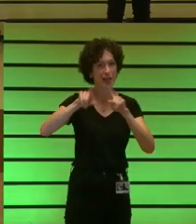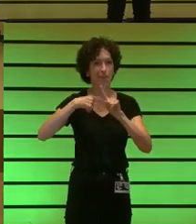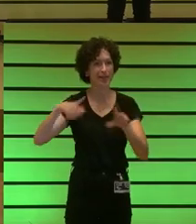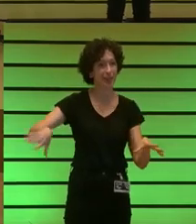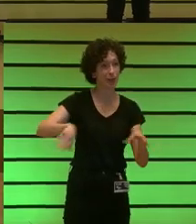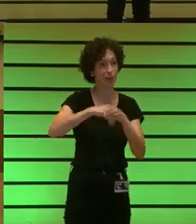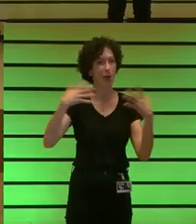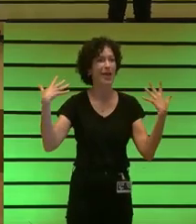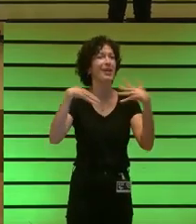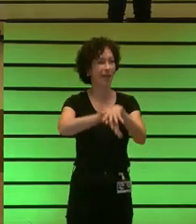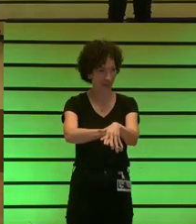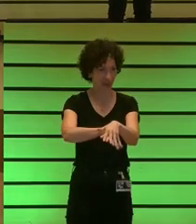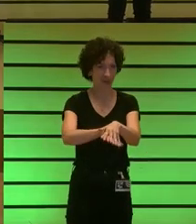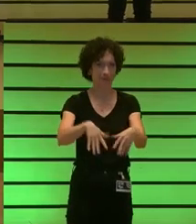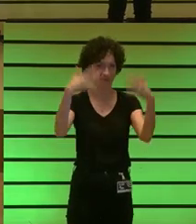Inclusión.